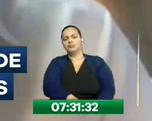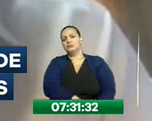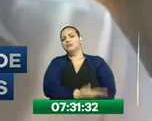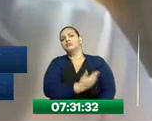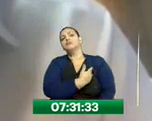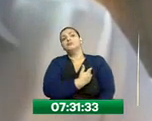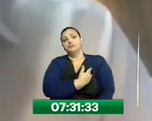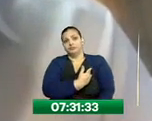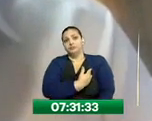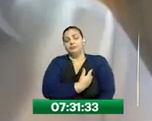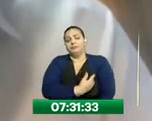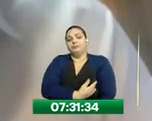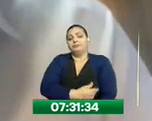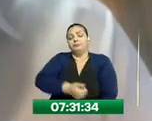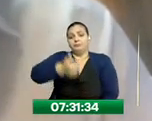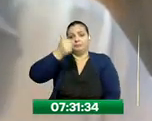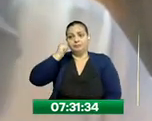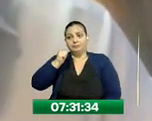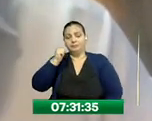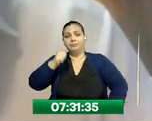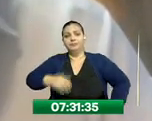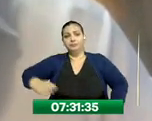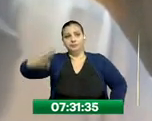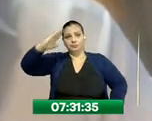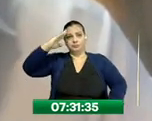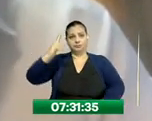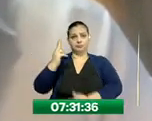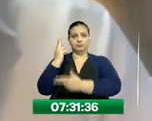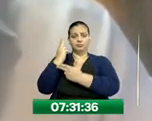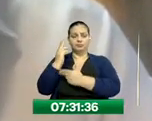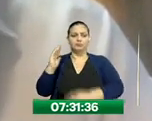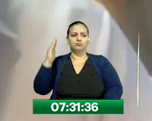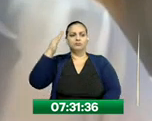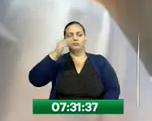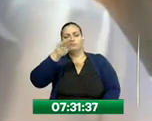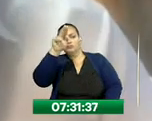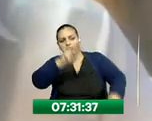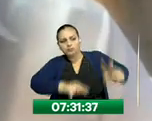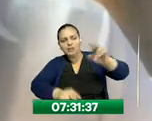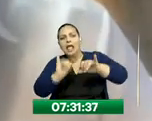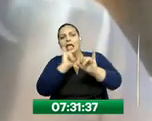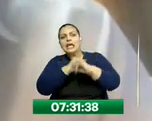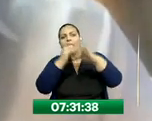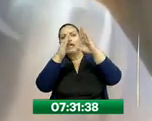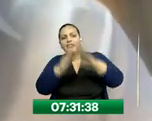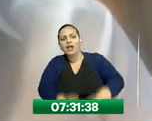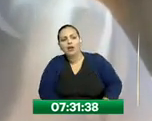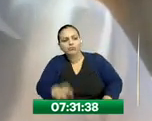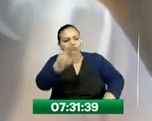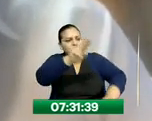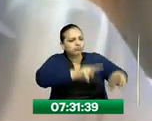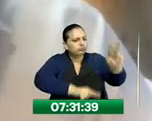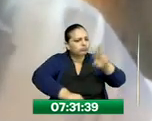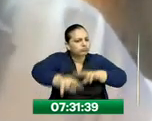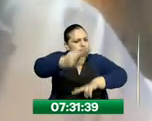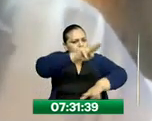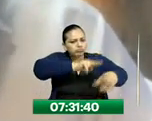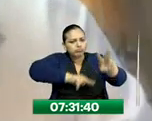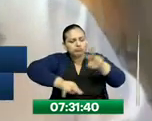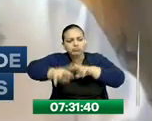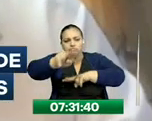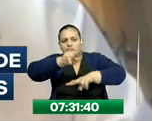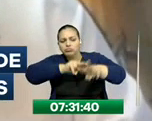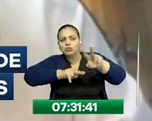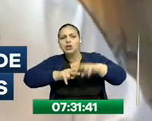el sitio para que ellos puedan también hacer una propuesta, una revisión de precios unitarios y que puedan dentro